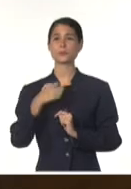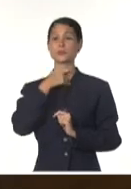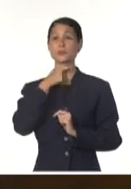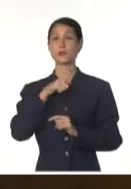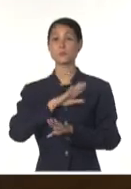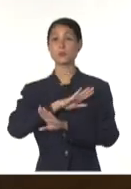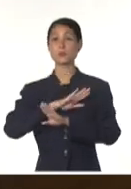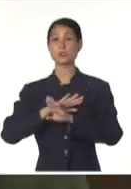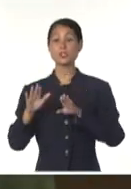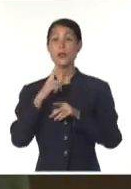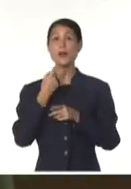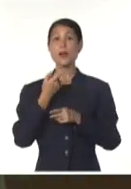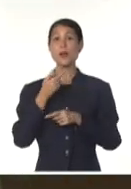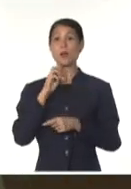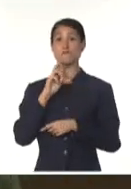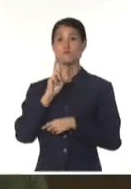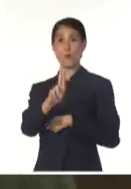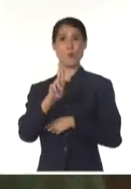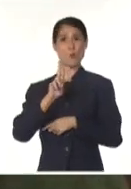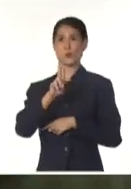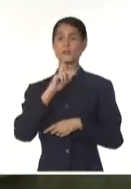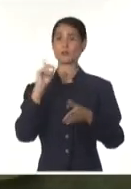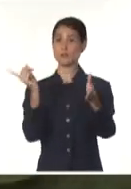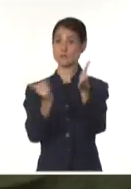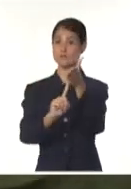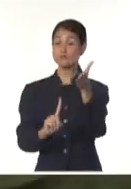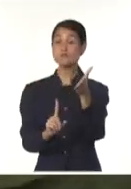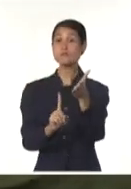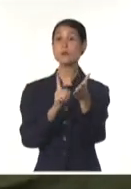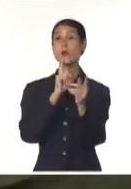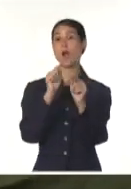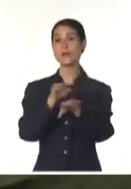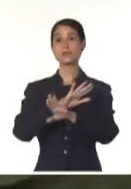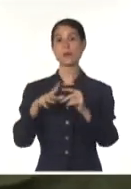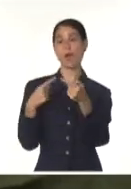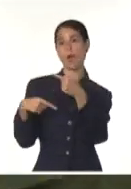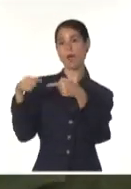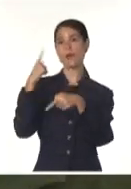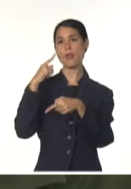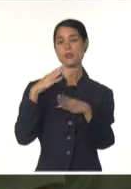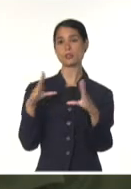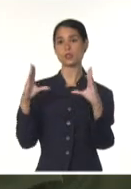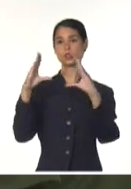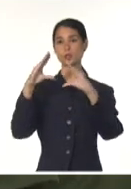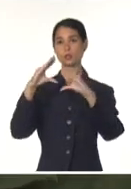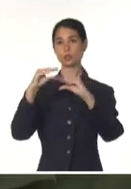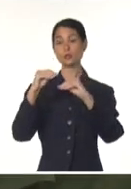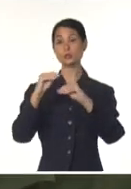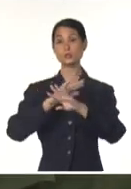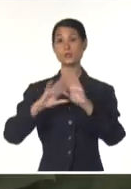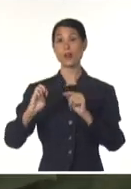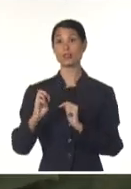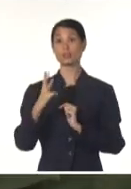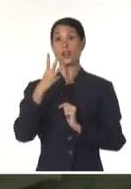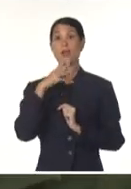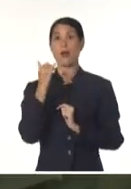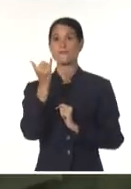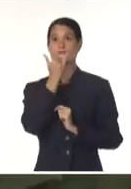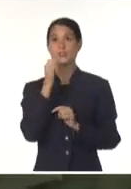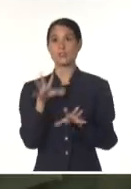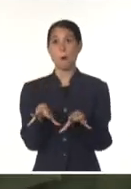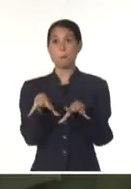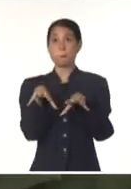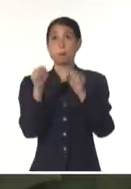la emergencia eléctrica, tenemos que decir que desde anoche, después que hubo la tercera afectación